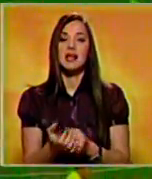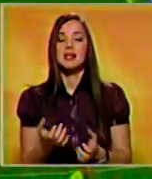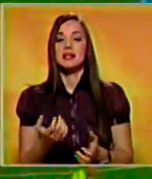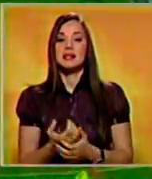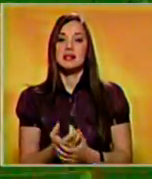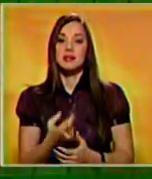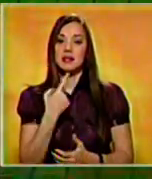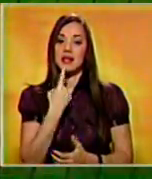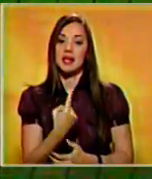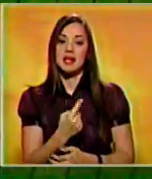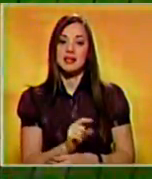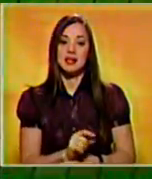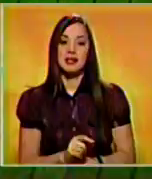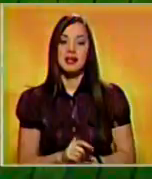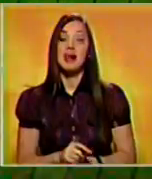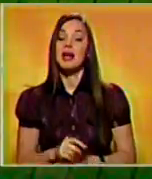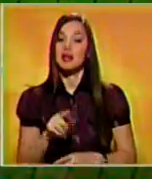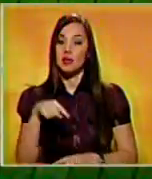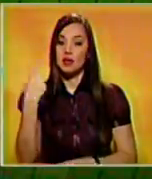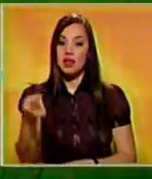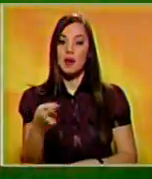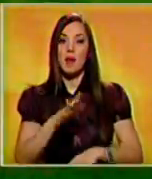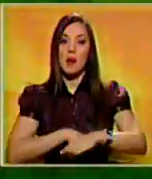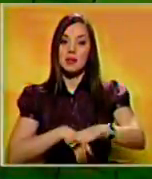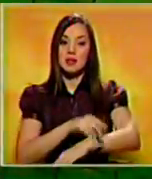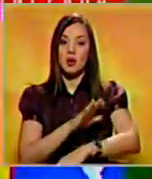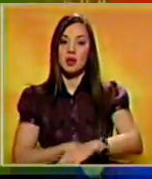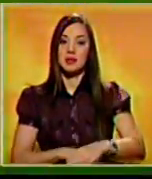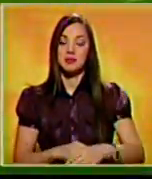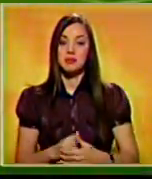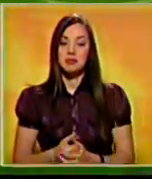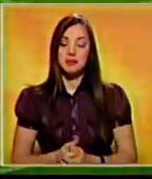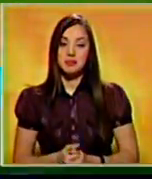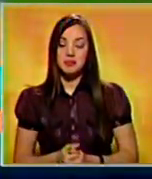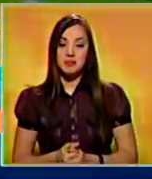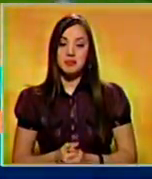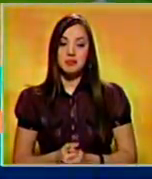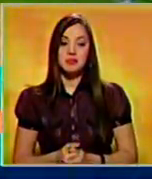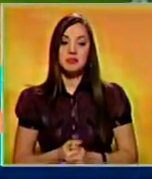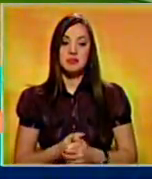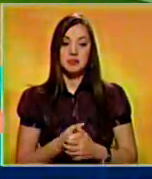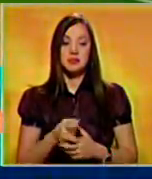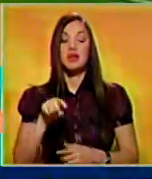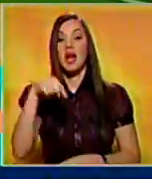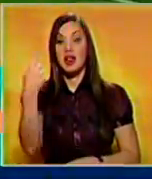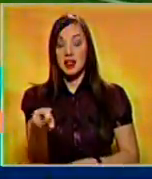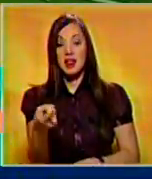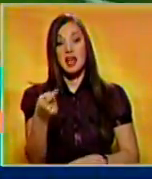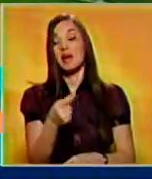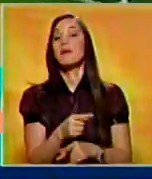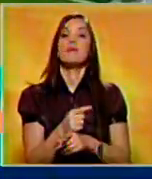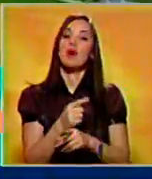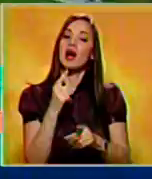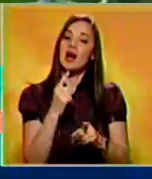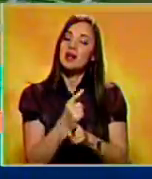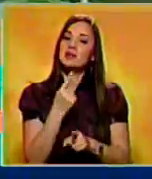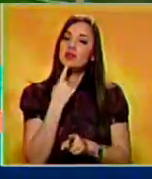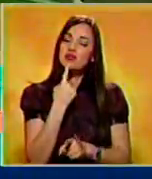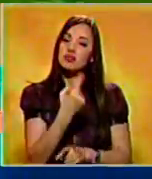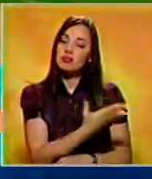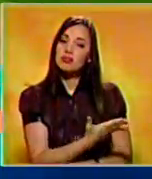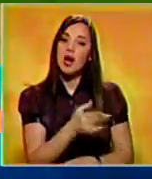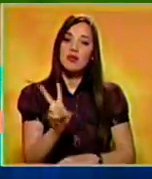el 18 de marzo en el Camp Nou. Y en el otro partido de la jornada de Champions, la Juventus superó al Borussia